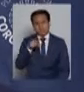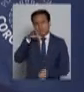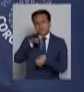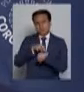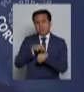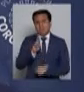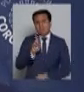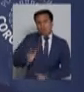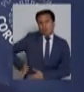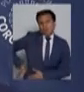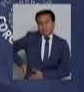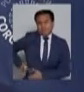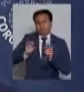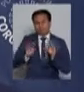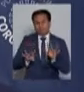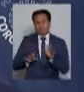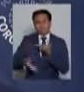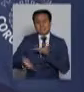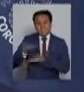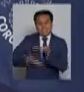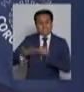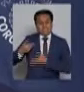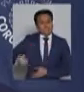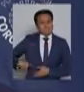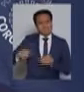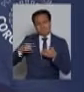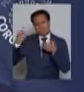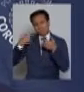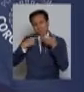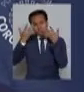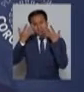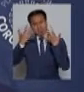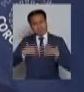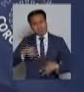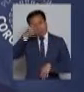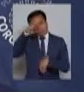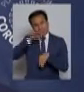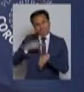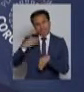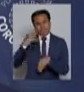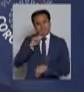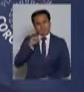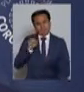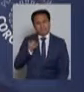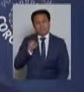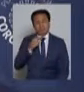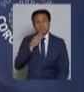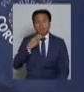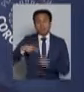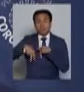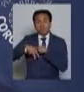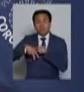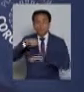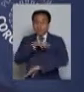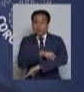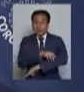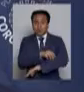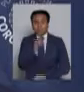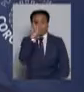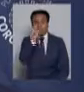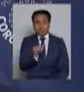renal crónica, sometido a hemodiálisis, múltiples enfermedades. Y por último, en Ñuble, tenemos una persona